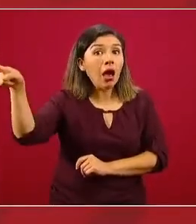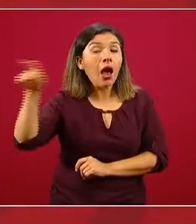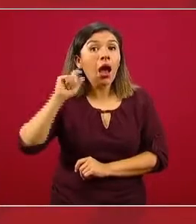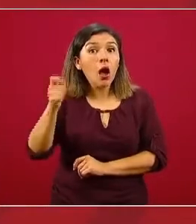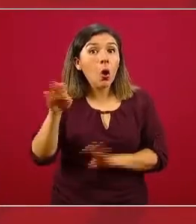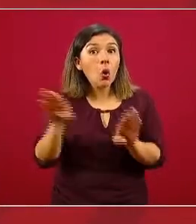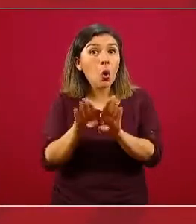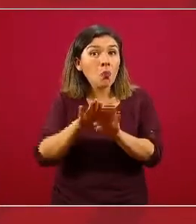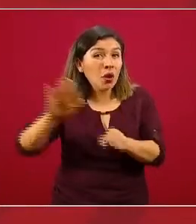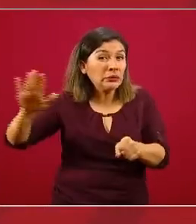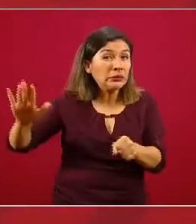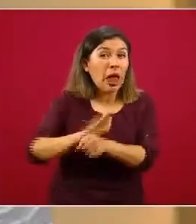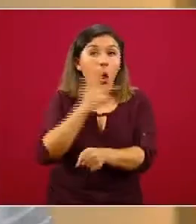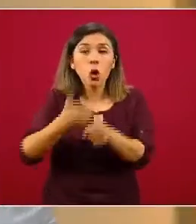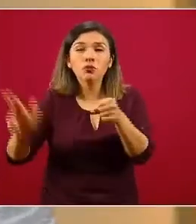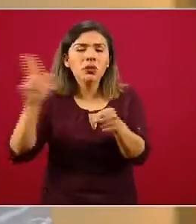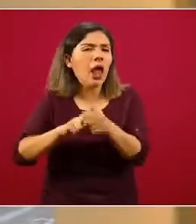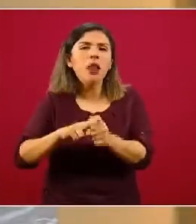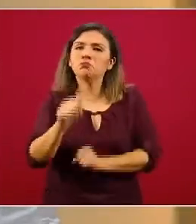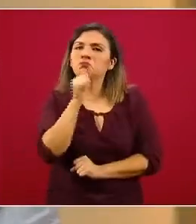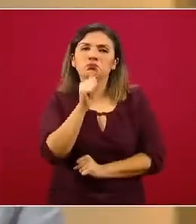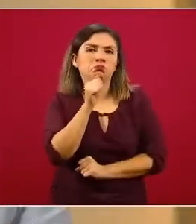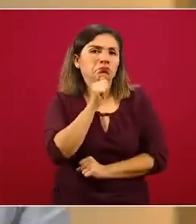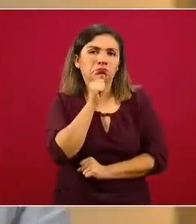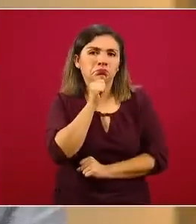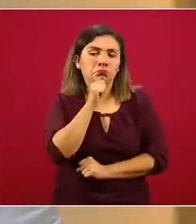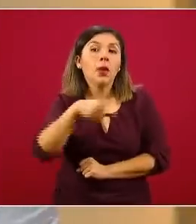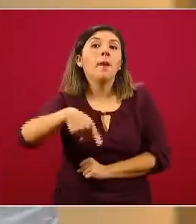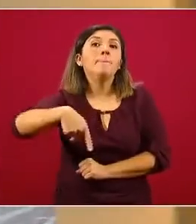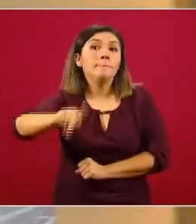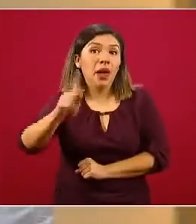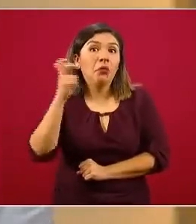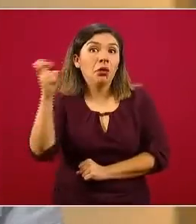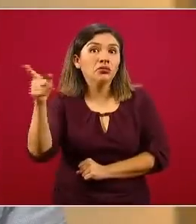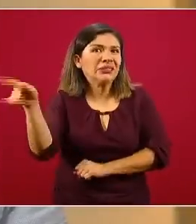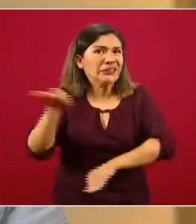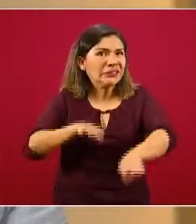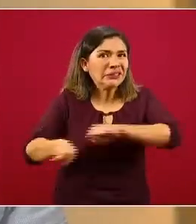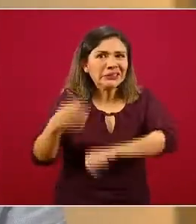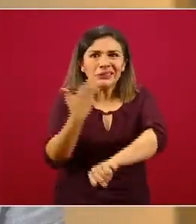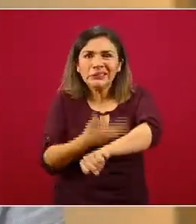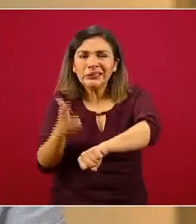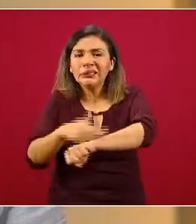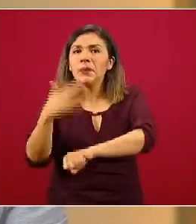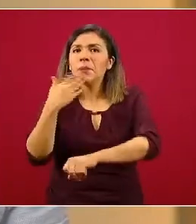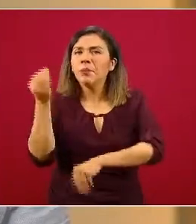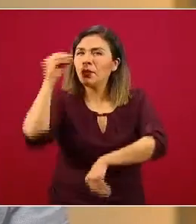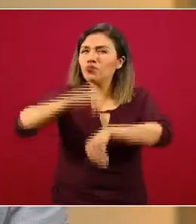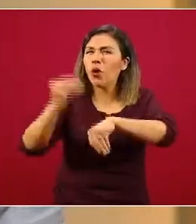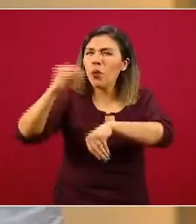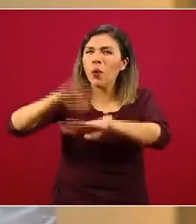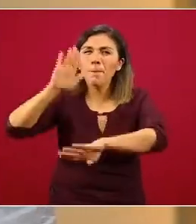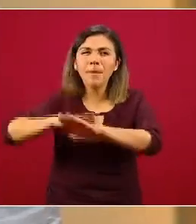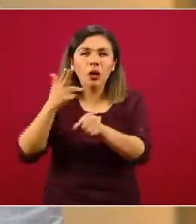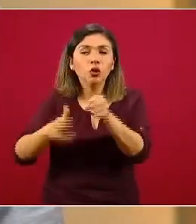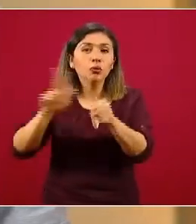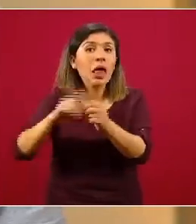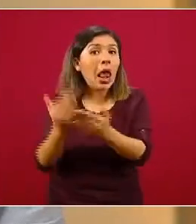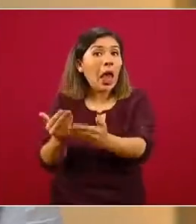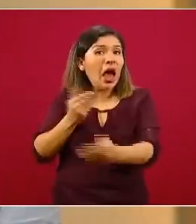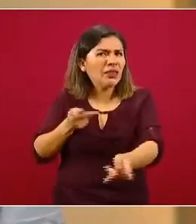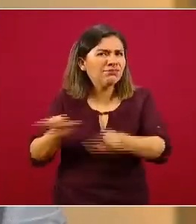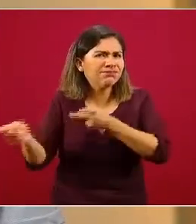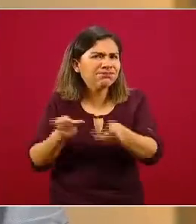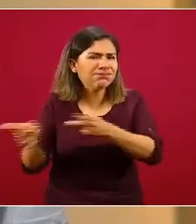al punto de saturación. A pesar de eso, hicieron un excelente trabajo de reconversión hospitalaria muy temprana. De